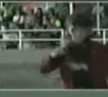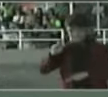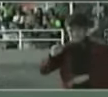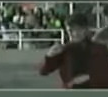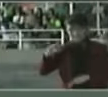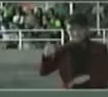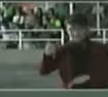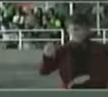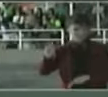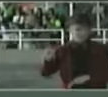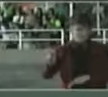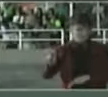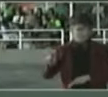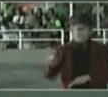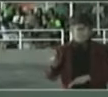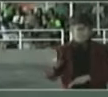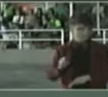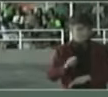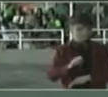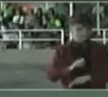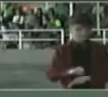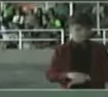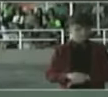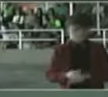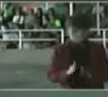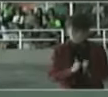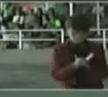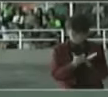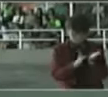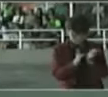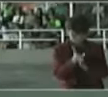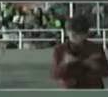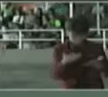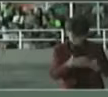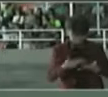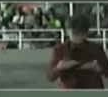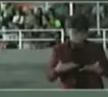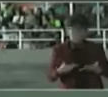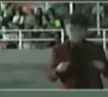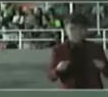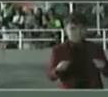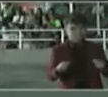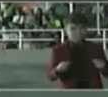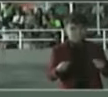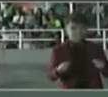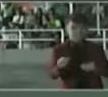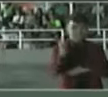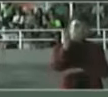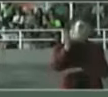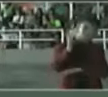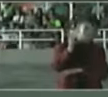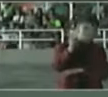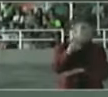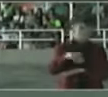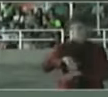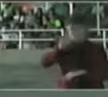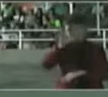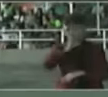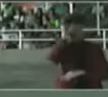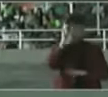normalmente no ocupa muchos renglones para hablar de él, y en nuestros sermones tal vez no es el más